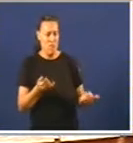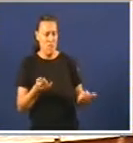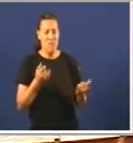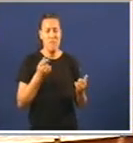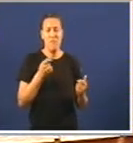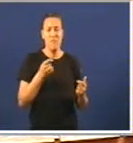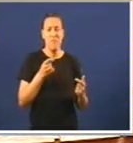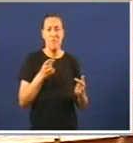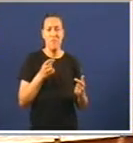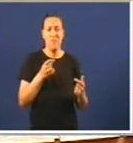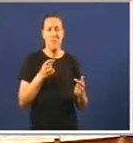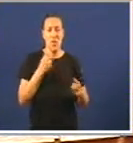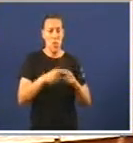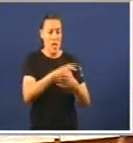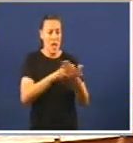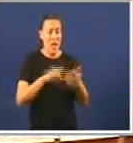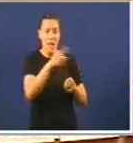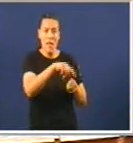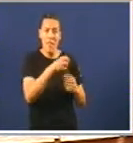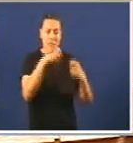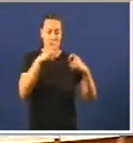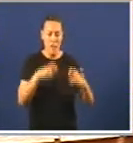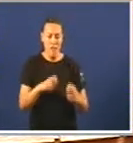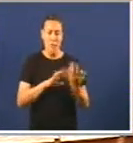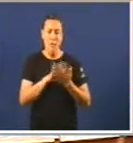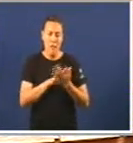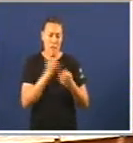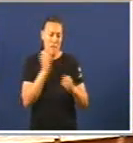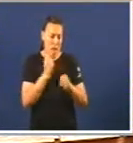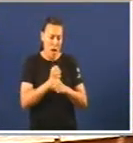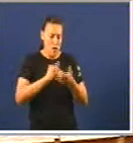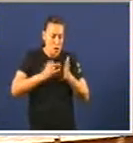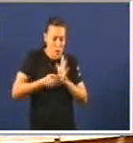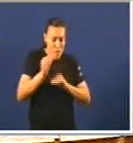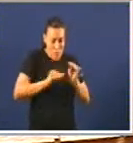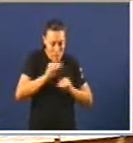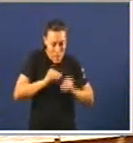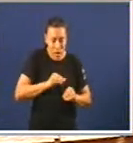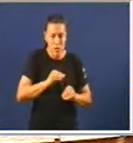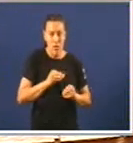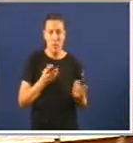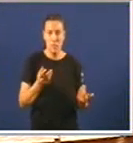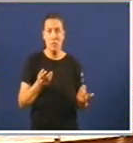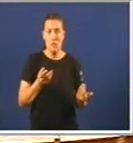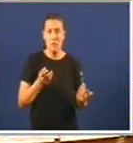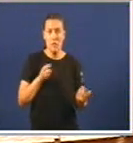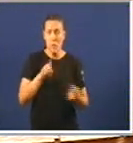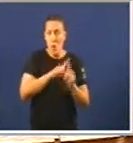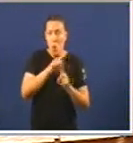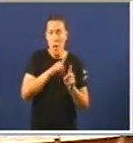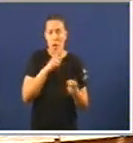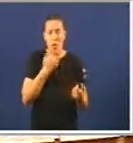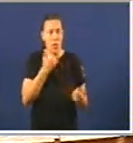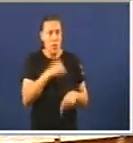feito que a Xunta de Galicia se sentase a traballar para solventalo canto antes, unha preocupación que debería terlles